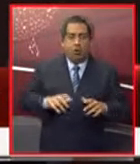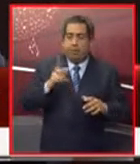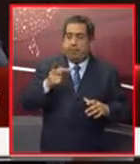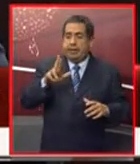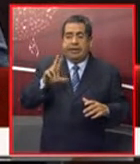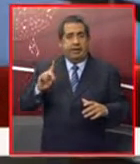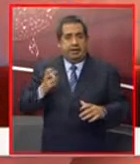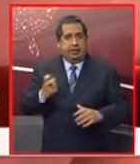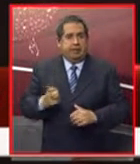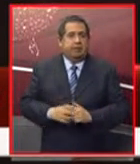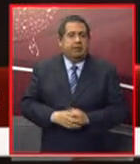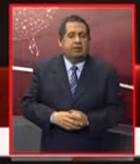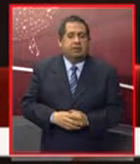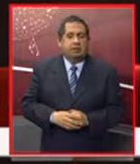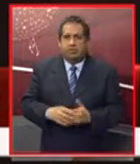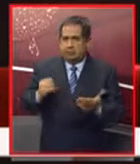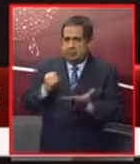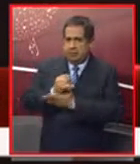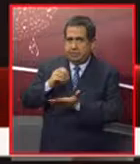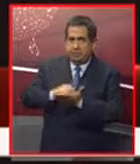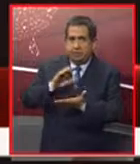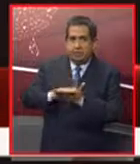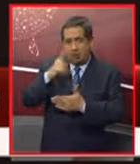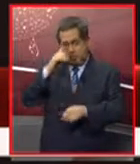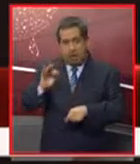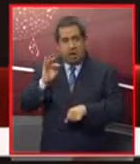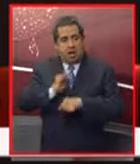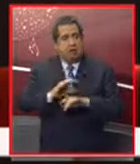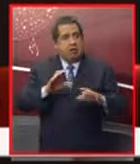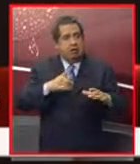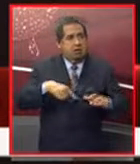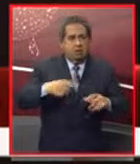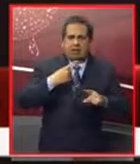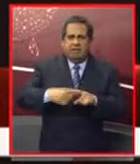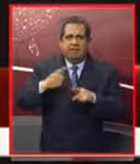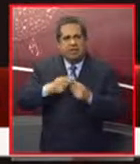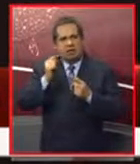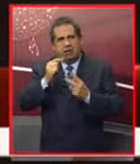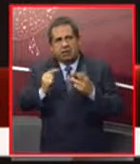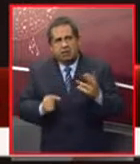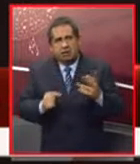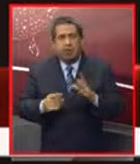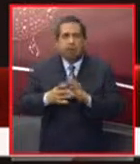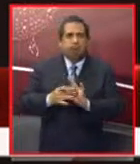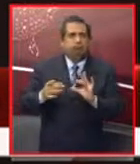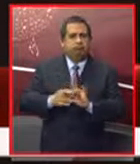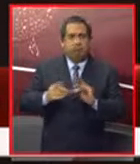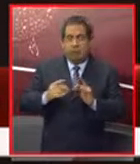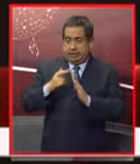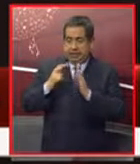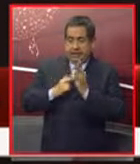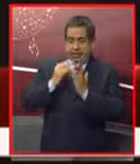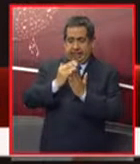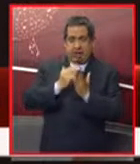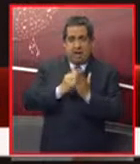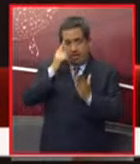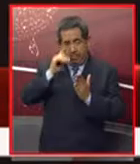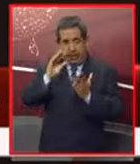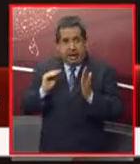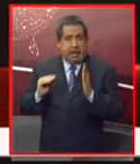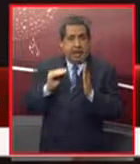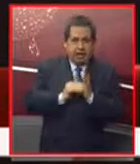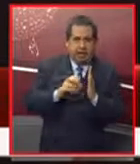PRD. El dictamen favorecen al sector de las MIPYMES en varios aspectos. Se actualiza el marco jurídico donde se incorpora